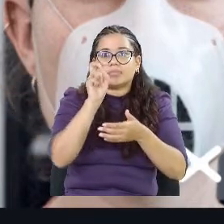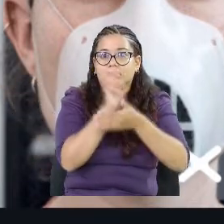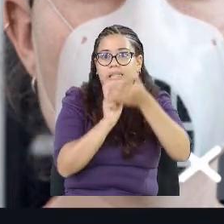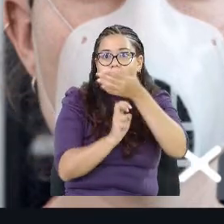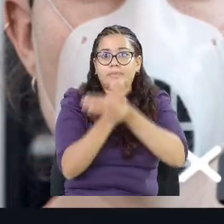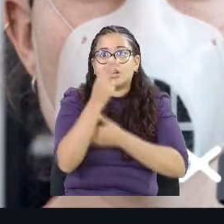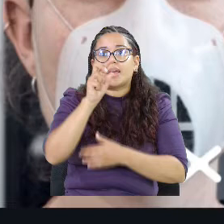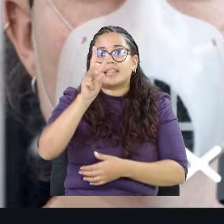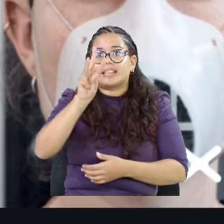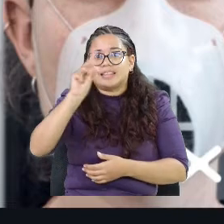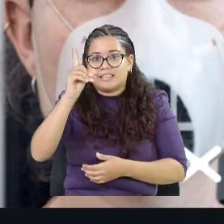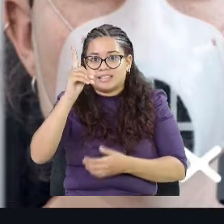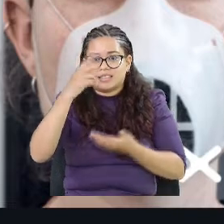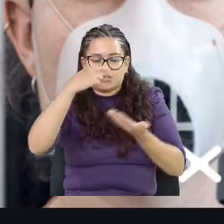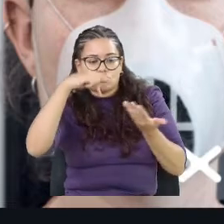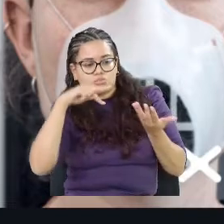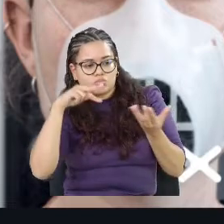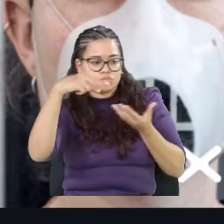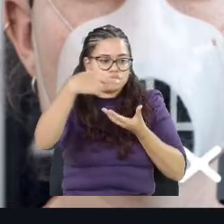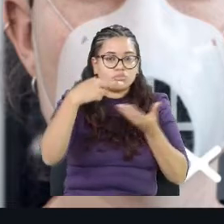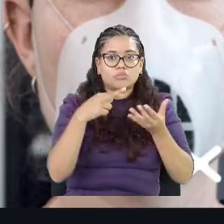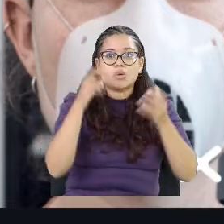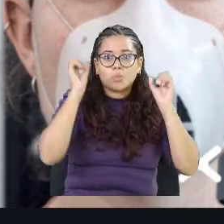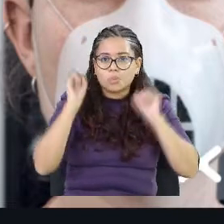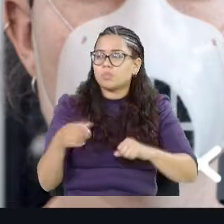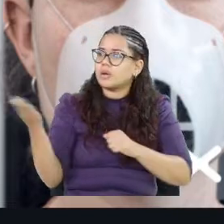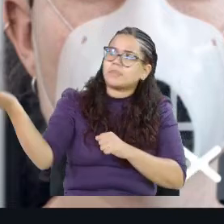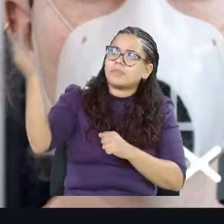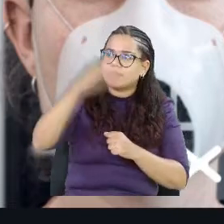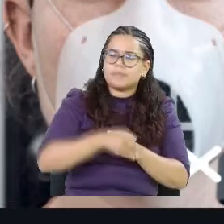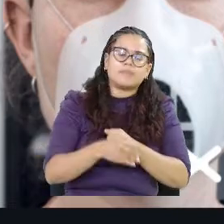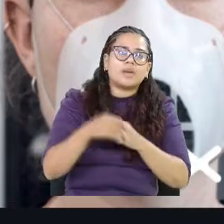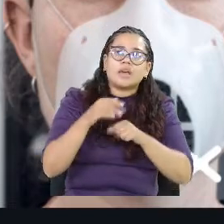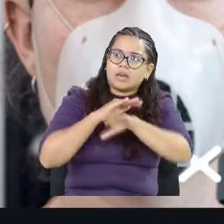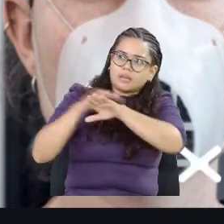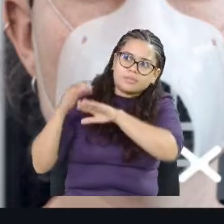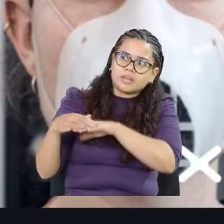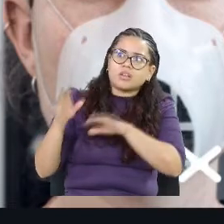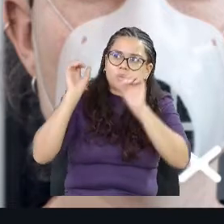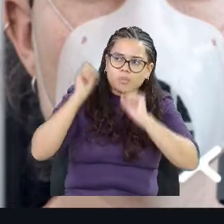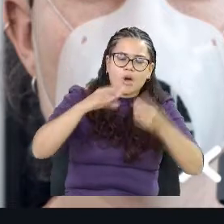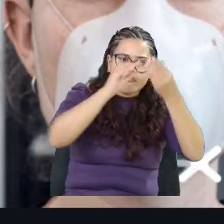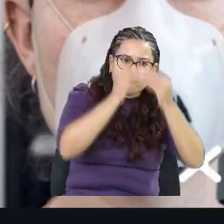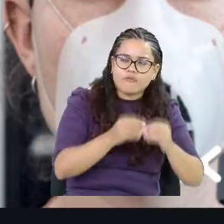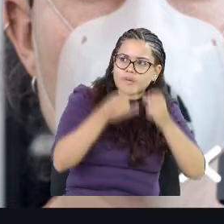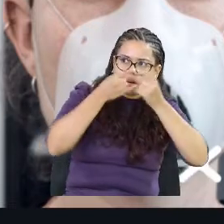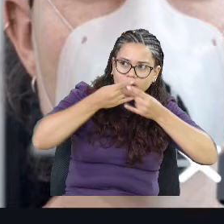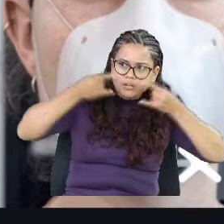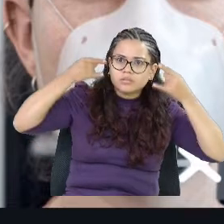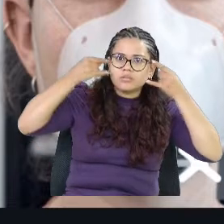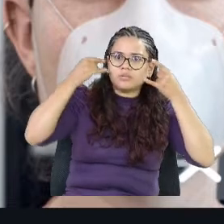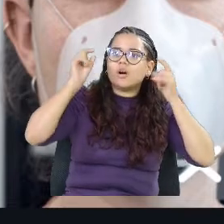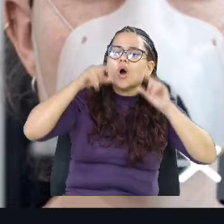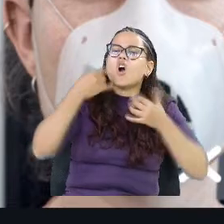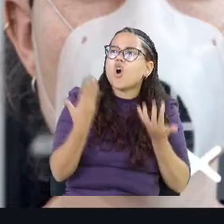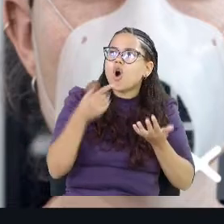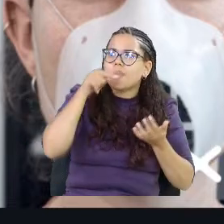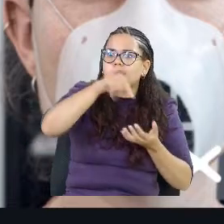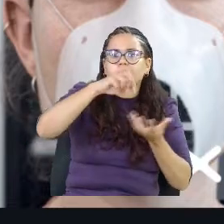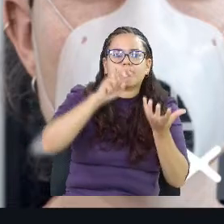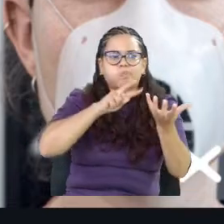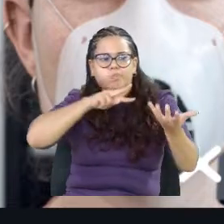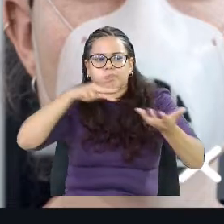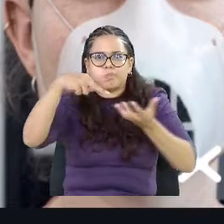que podían participar para crear tapabocas por medio de la impresión 3D y